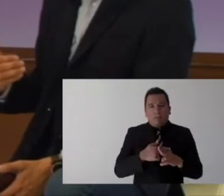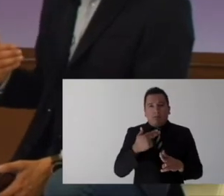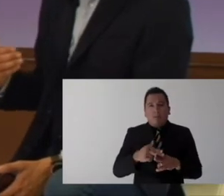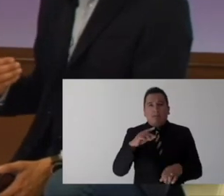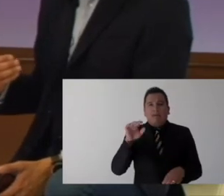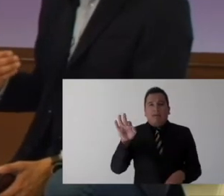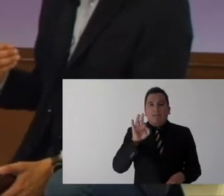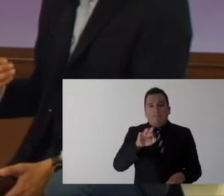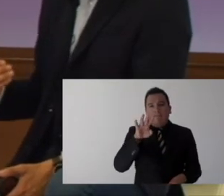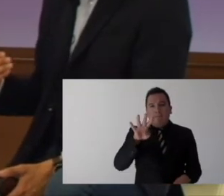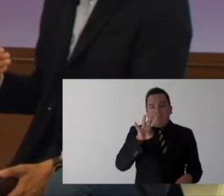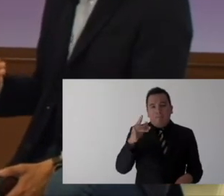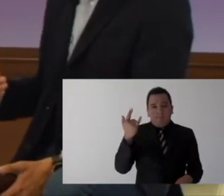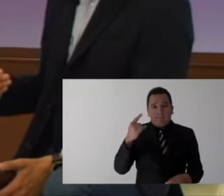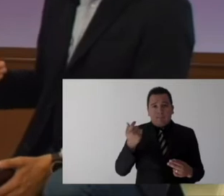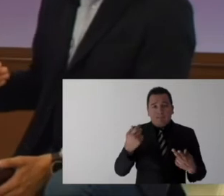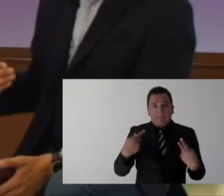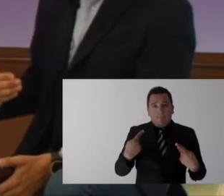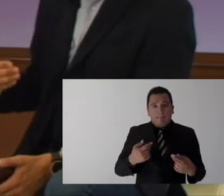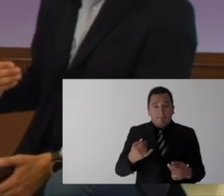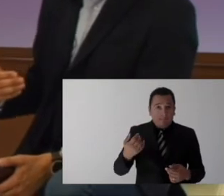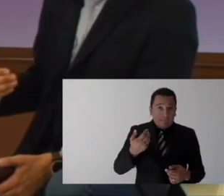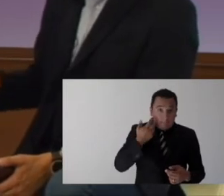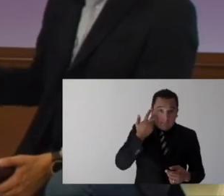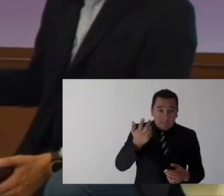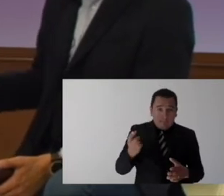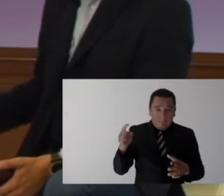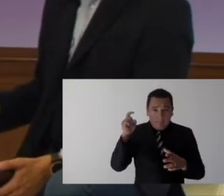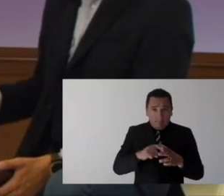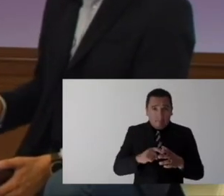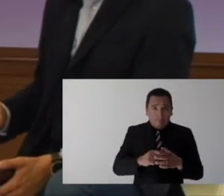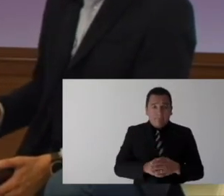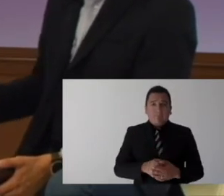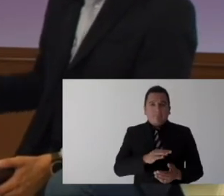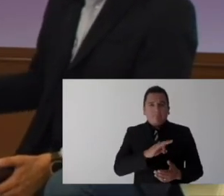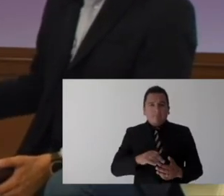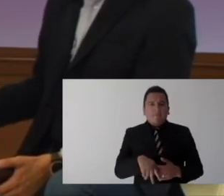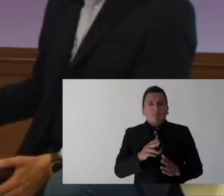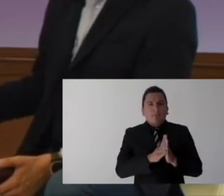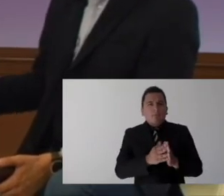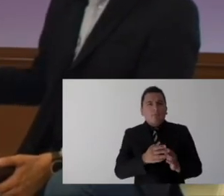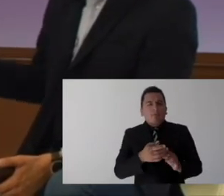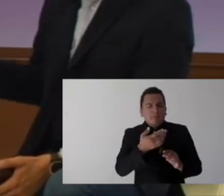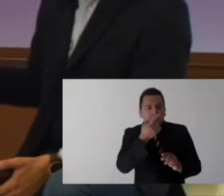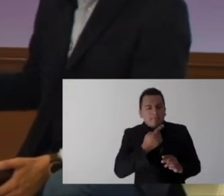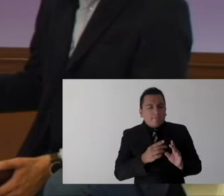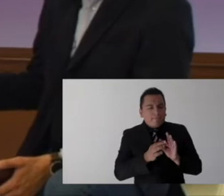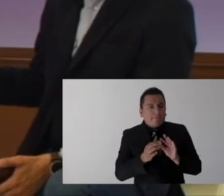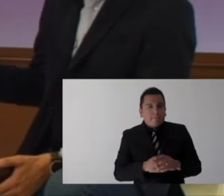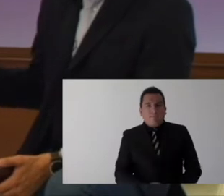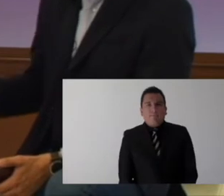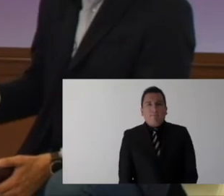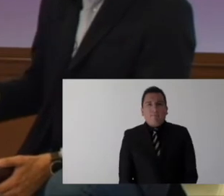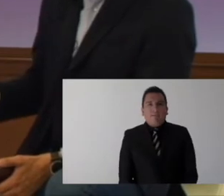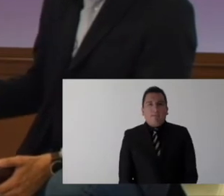personas que están interesadas en participar, en poder cubrir con los requisitos. ¿Nos puedes platicar, por favor, acerca de esta convocatoria? ¿Cuáles son los requisitos?